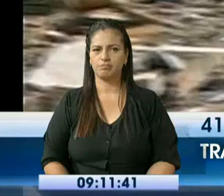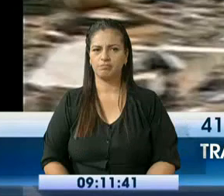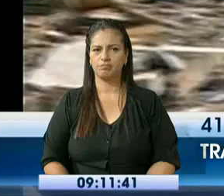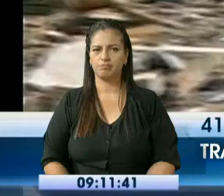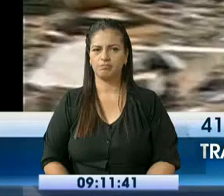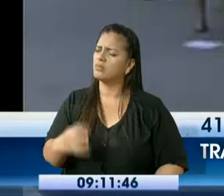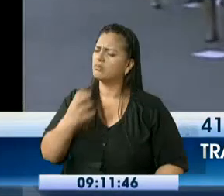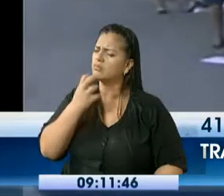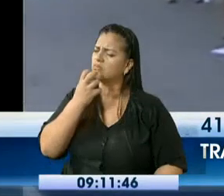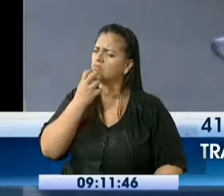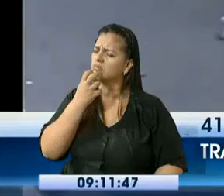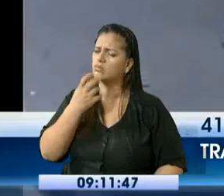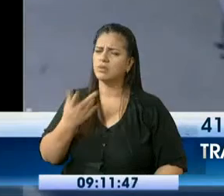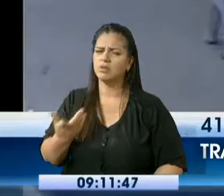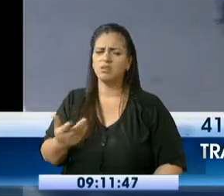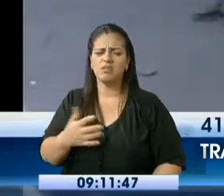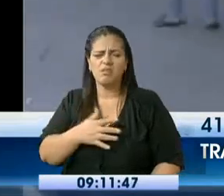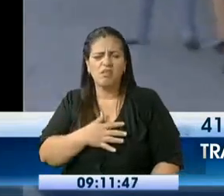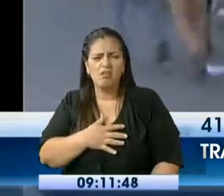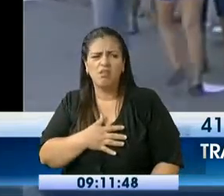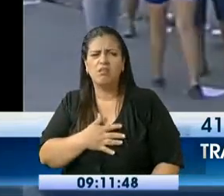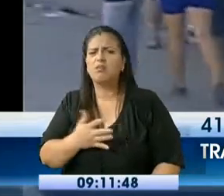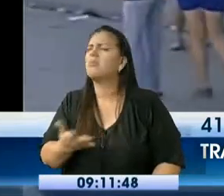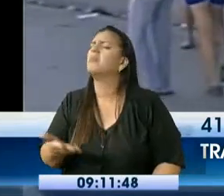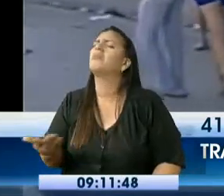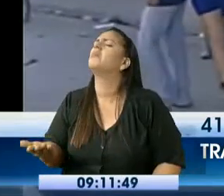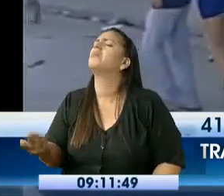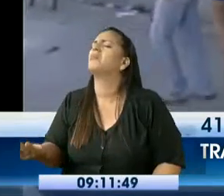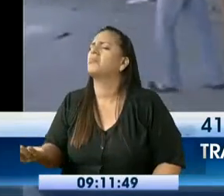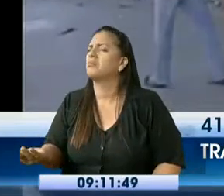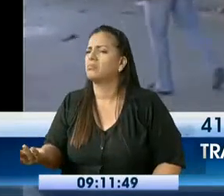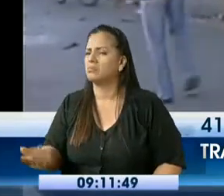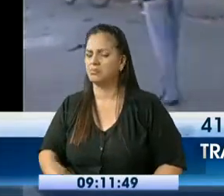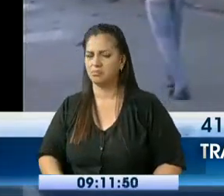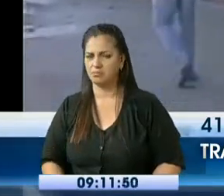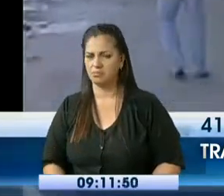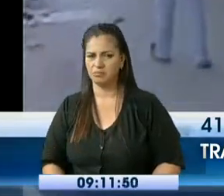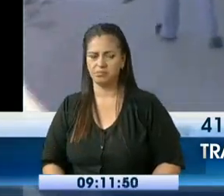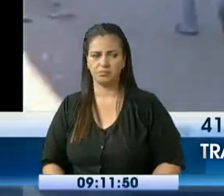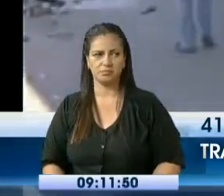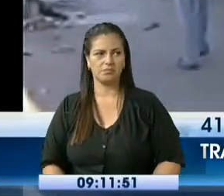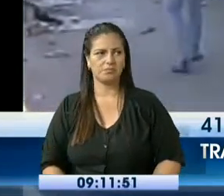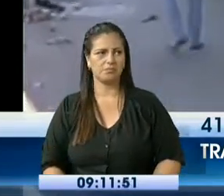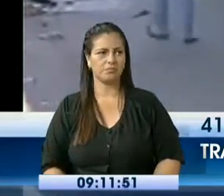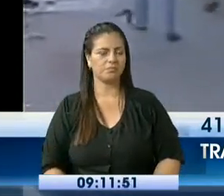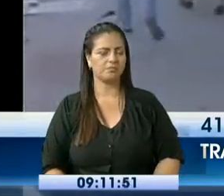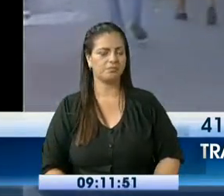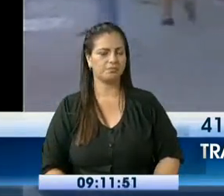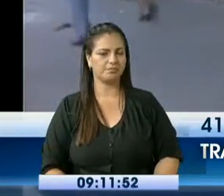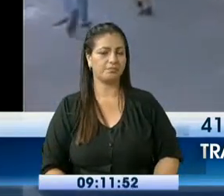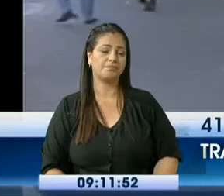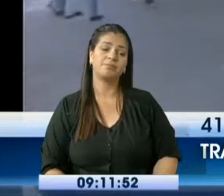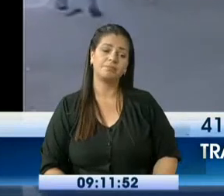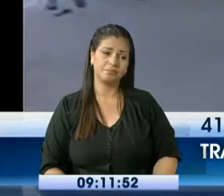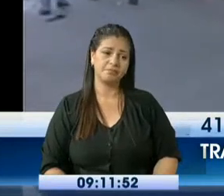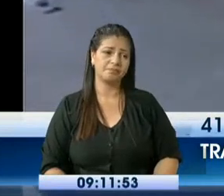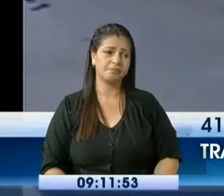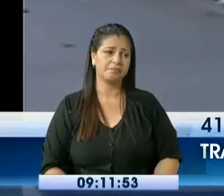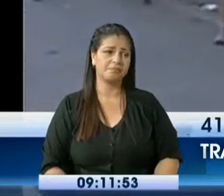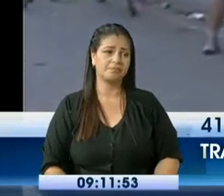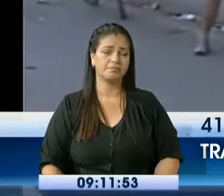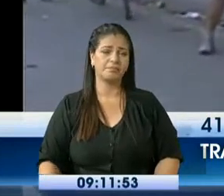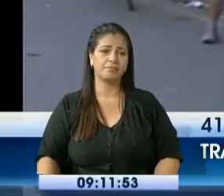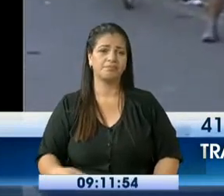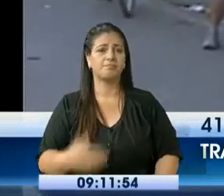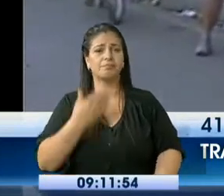la situación que se presenta, sobre todo con algunos especuladores. Amigo, buenos días, detállenos aquí. Sí, hermano, lamentándolo aquí, saliendo RTS